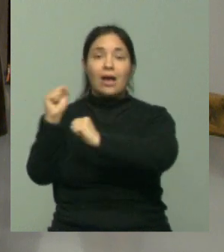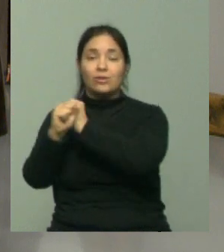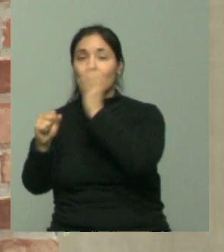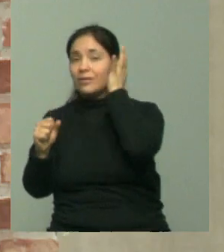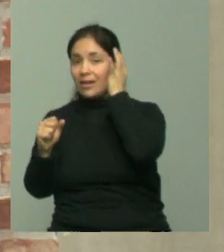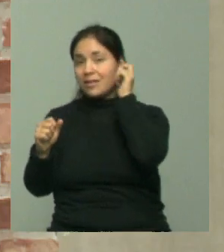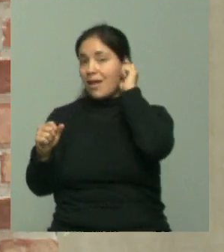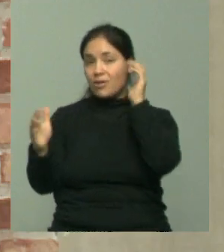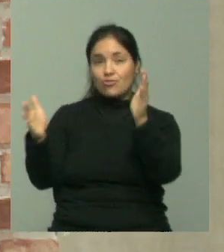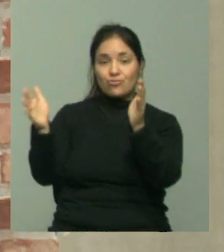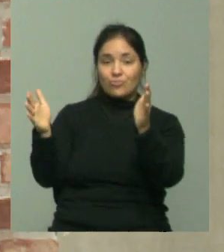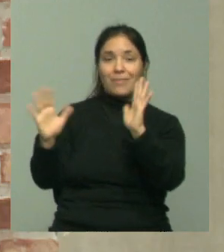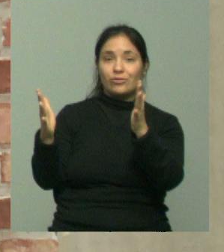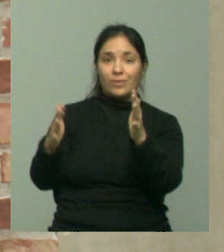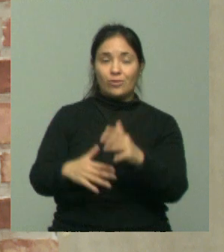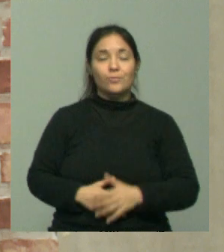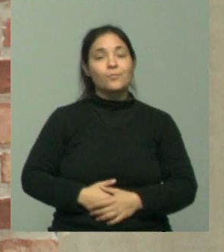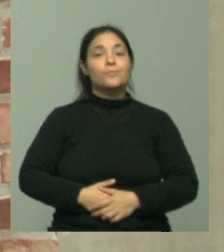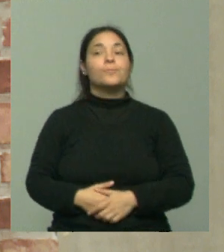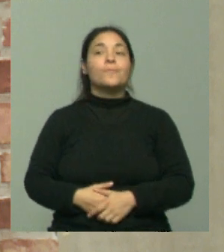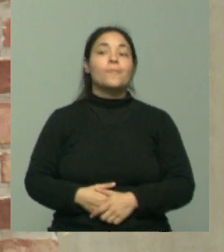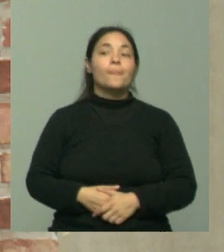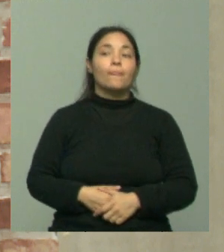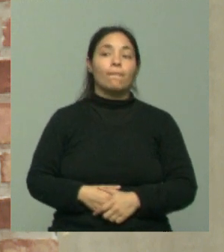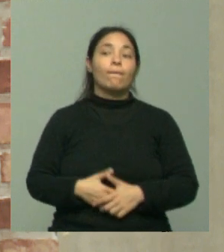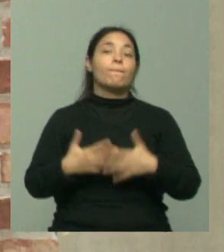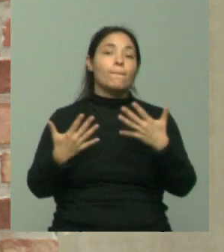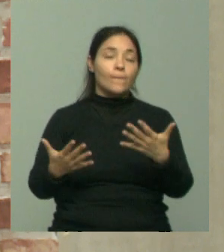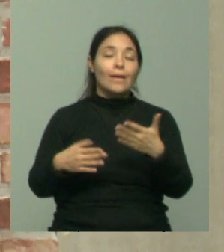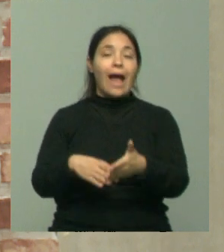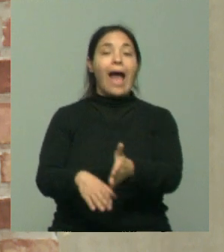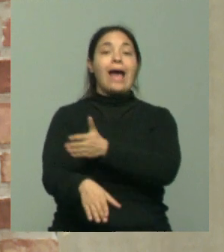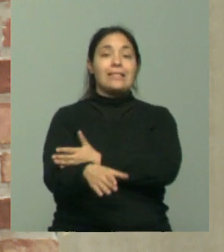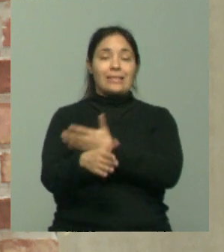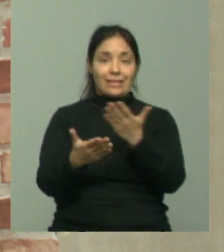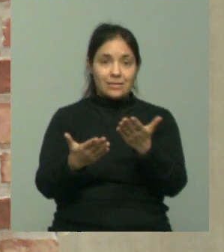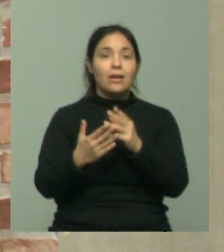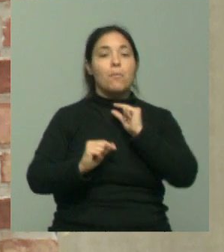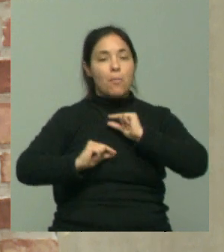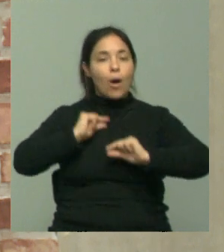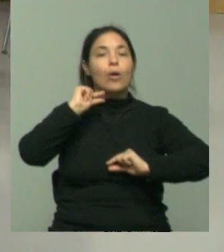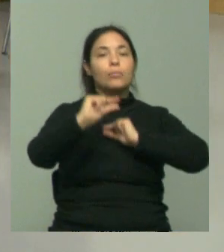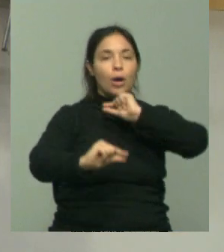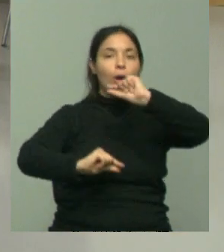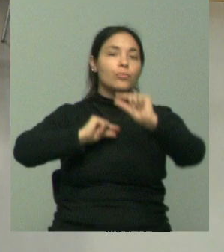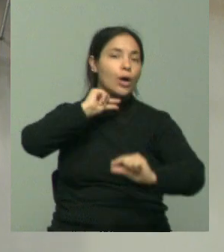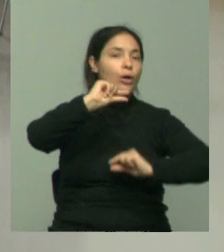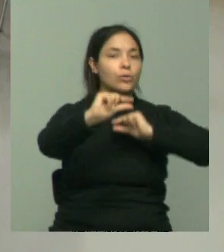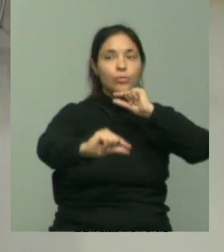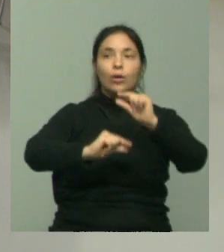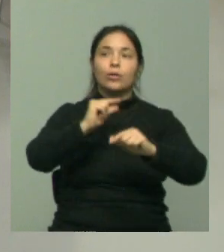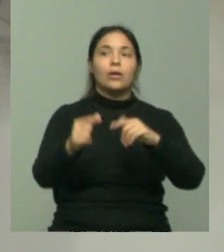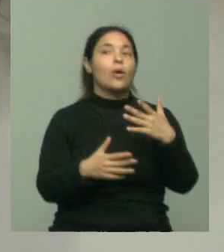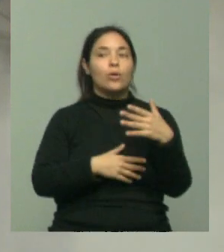Claro. Entonces, el camino previo tiene que ser progresivo en cuanto a la cantidad